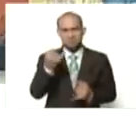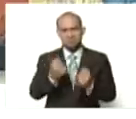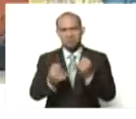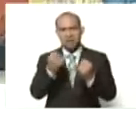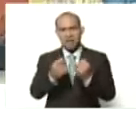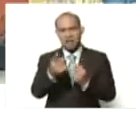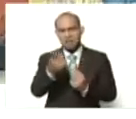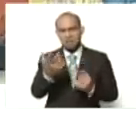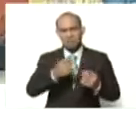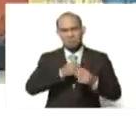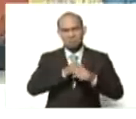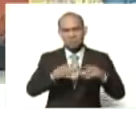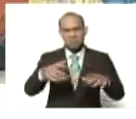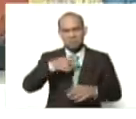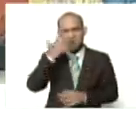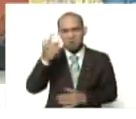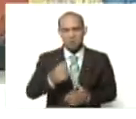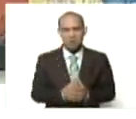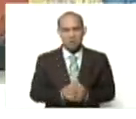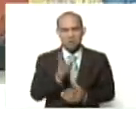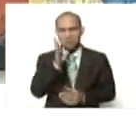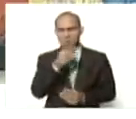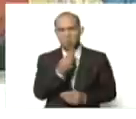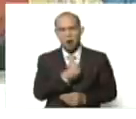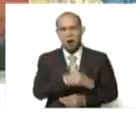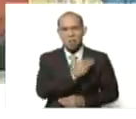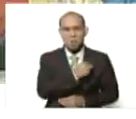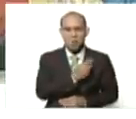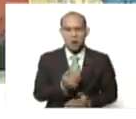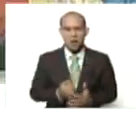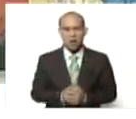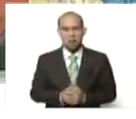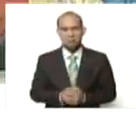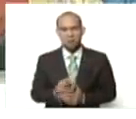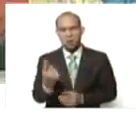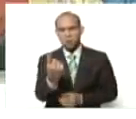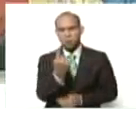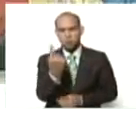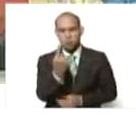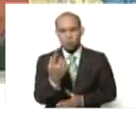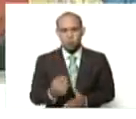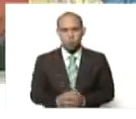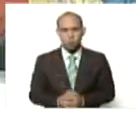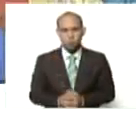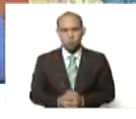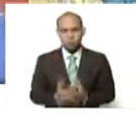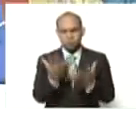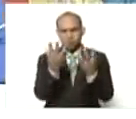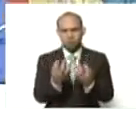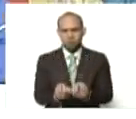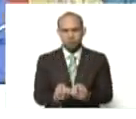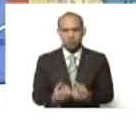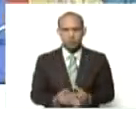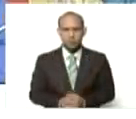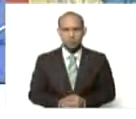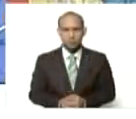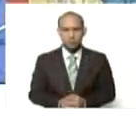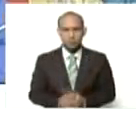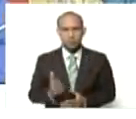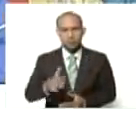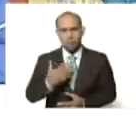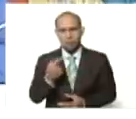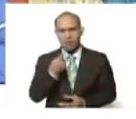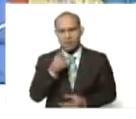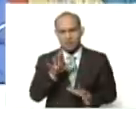es vergüenza, desmoralización, soledad, sequedad. Se puede decir